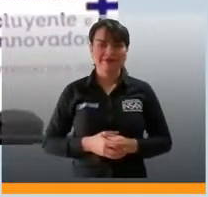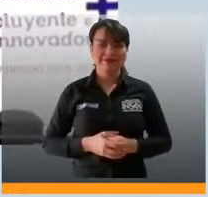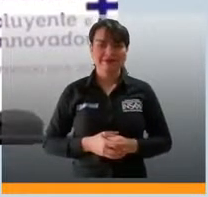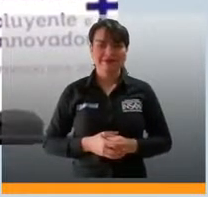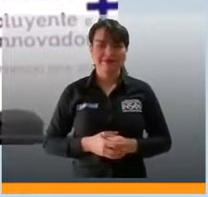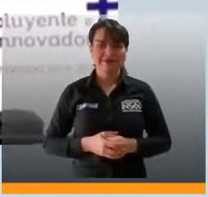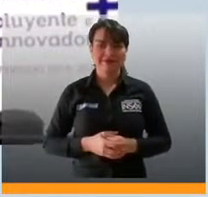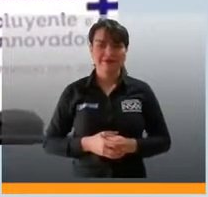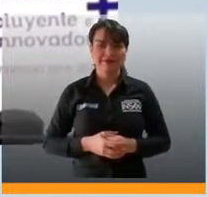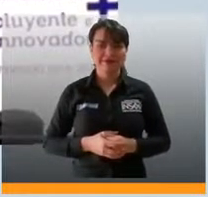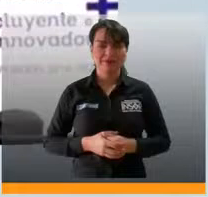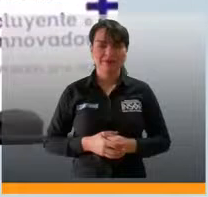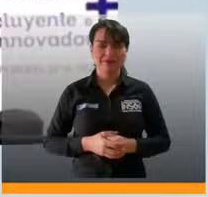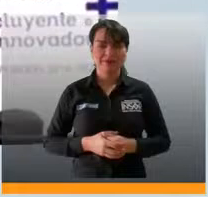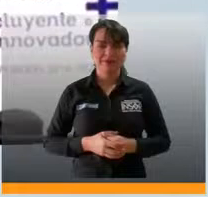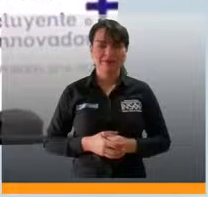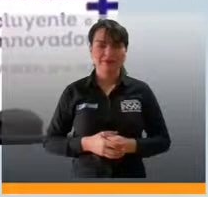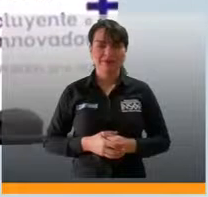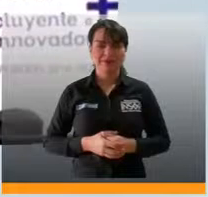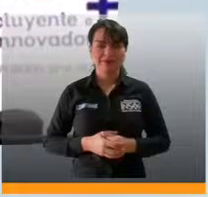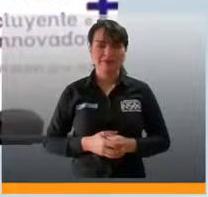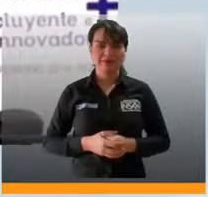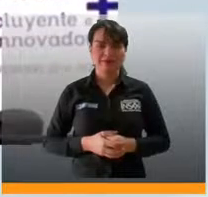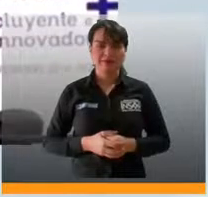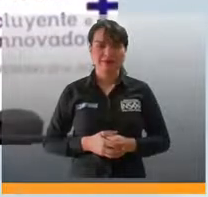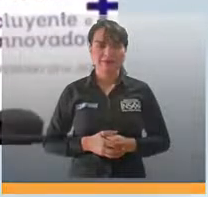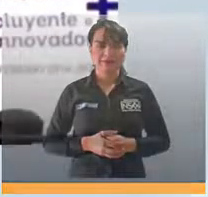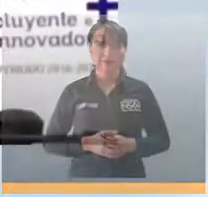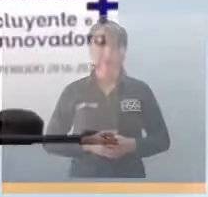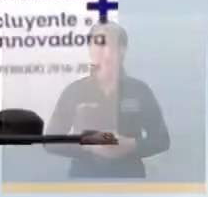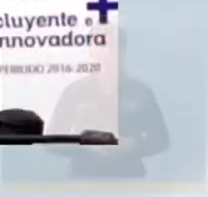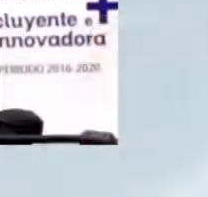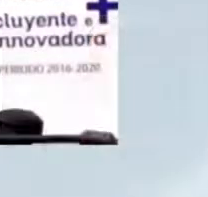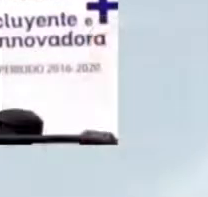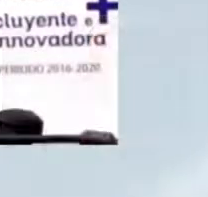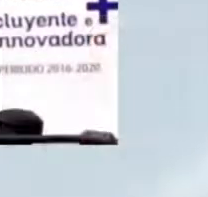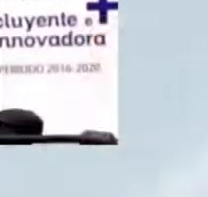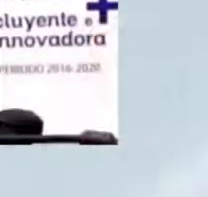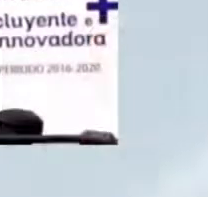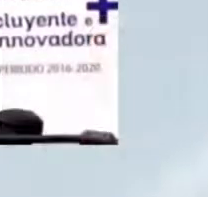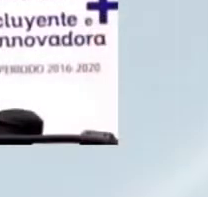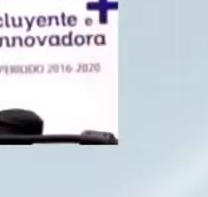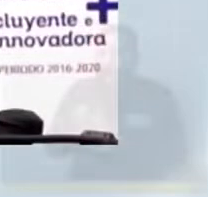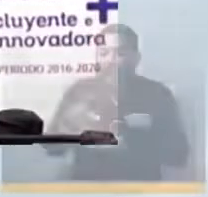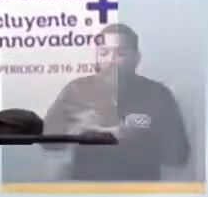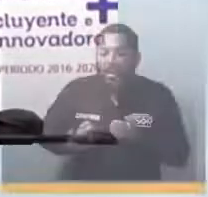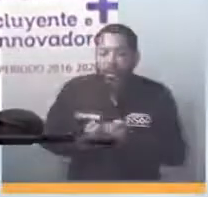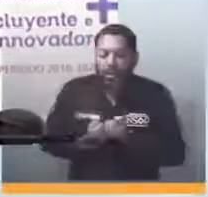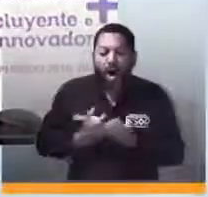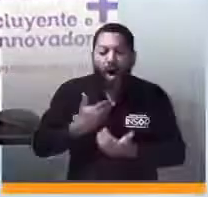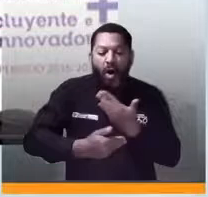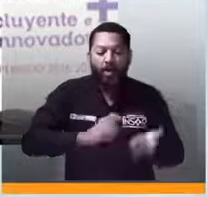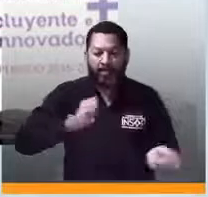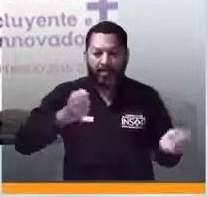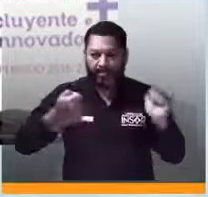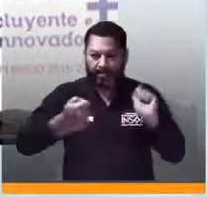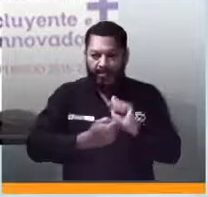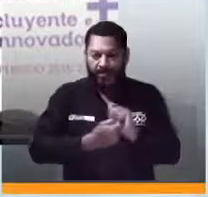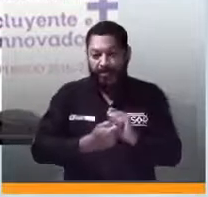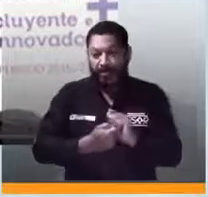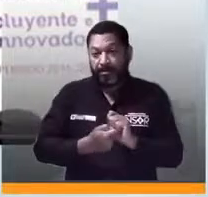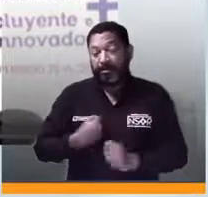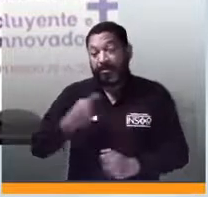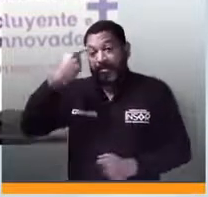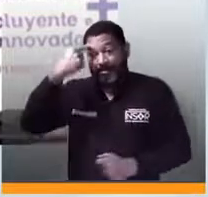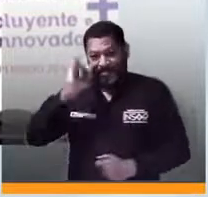responsabilidad de nuestros jóvenes, y yo creo que en ese sentido la pandemia nos ayudó a dar ese salto. Y creo también que muchos de